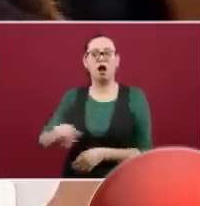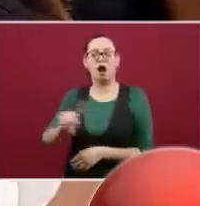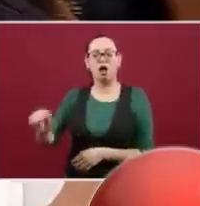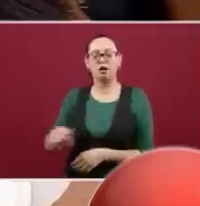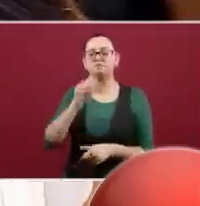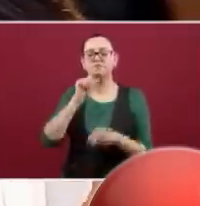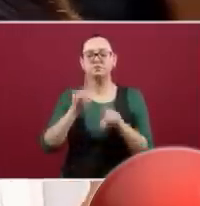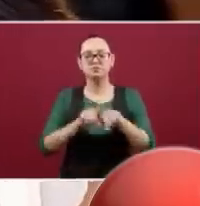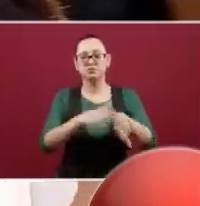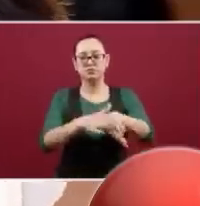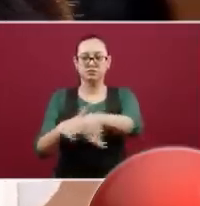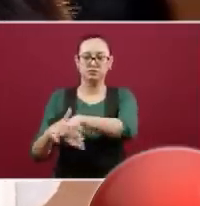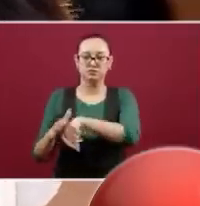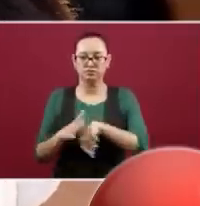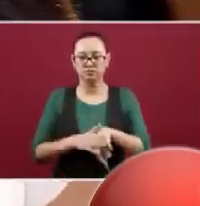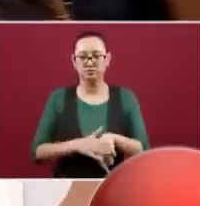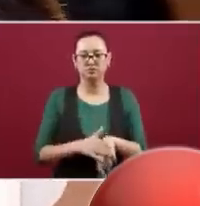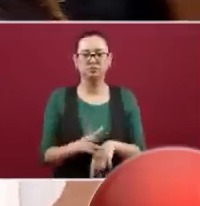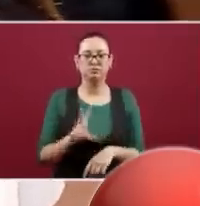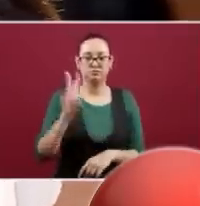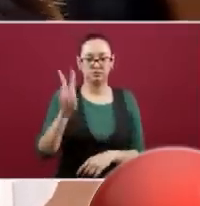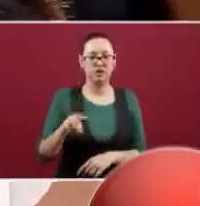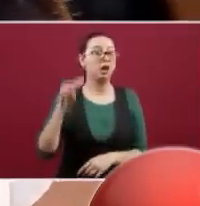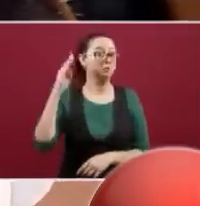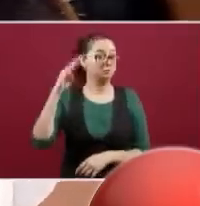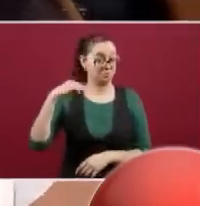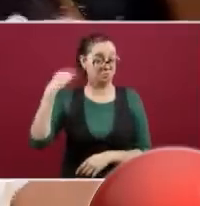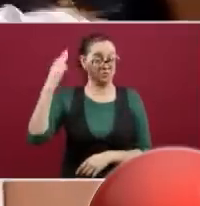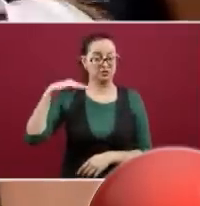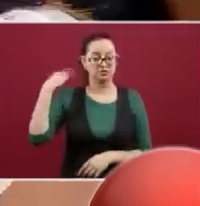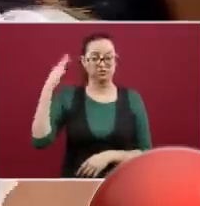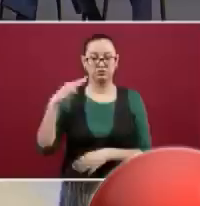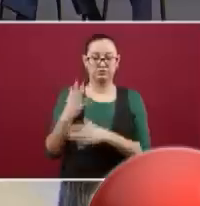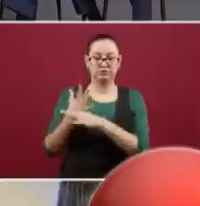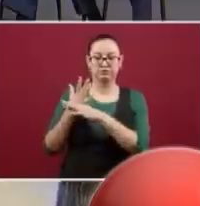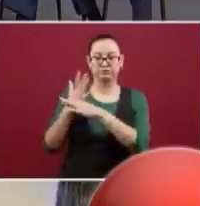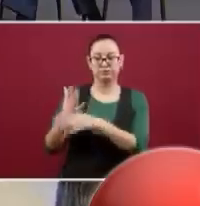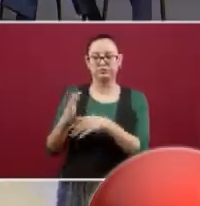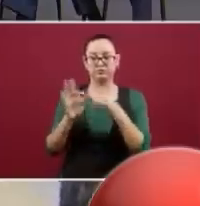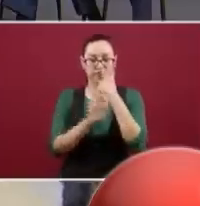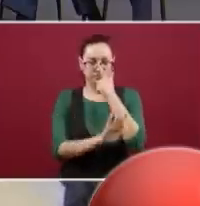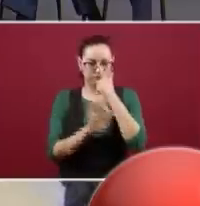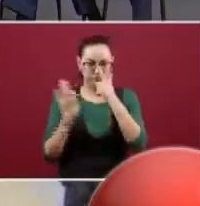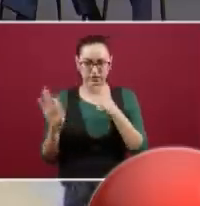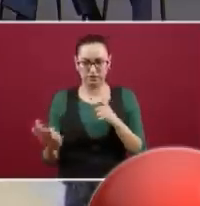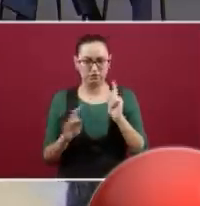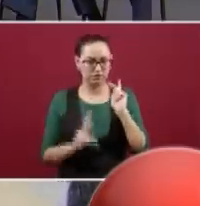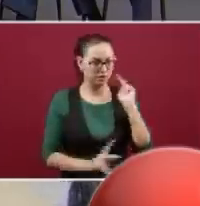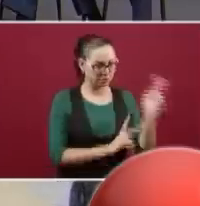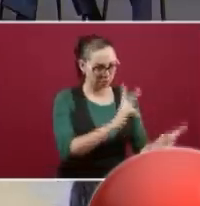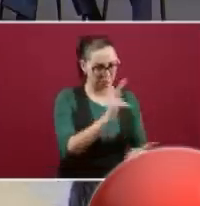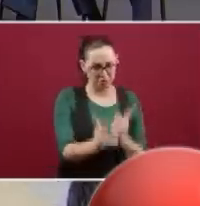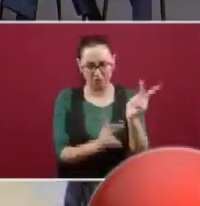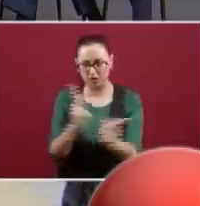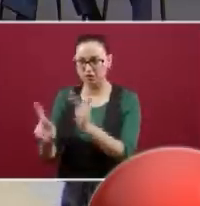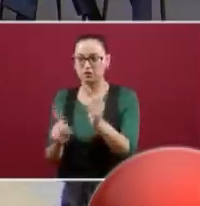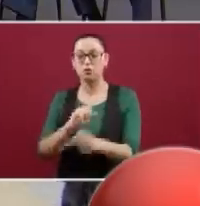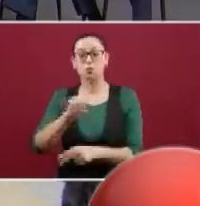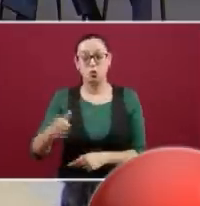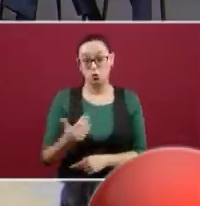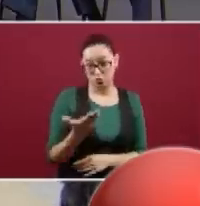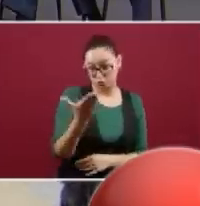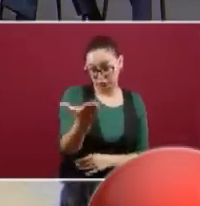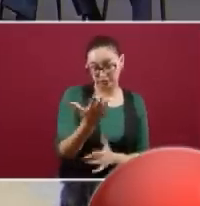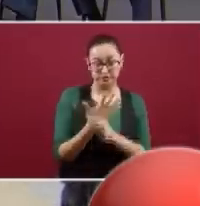sociales. Si bien es cierto, en marzo se había establecido la fecha para llevarla a cabo, usted mencionaba que